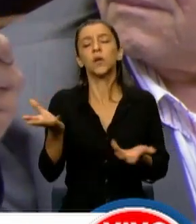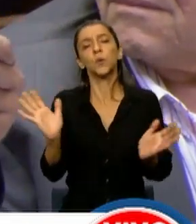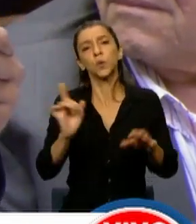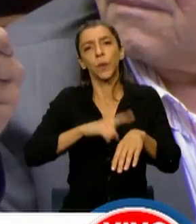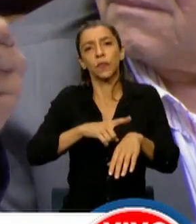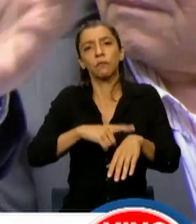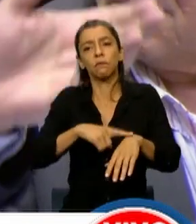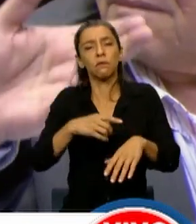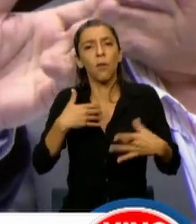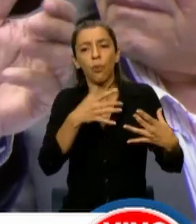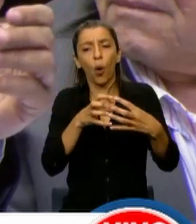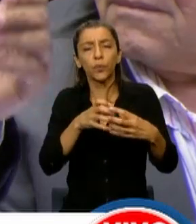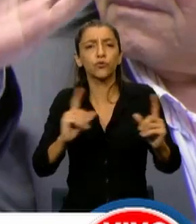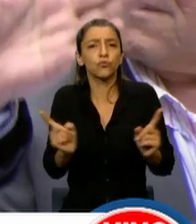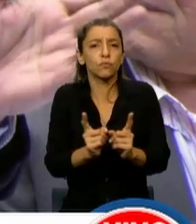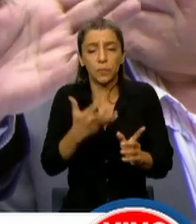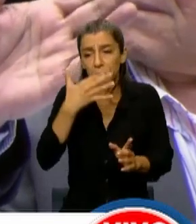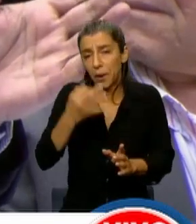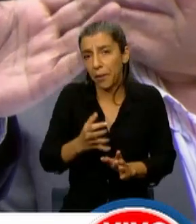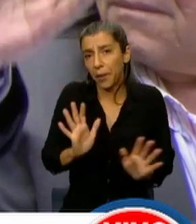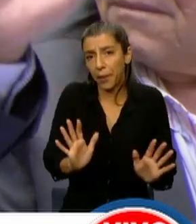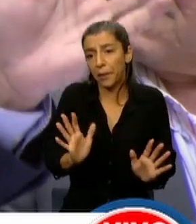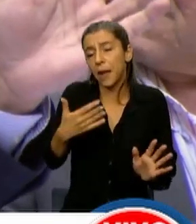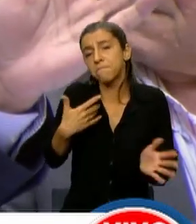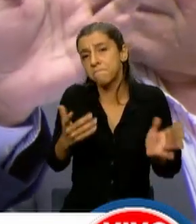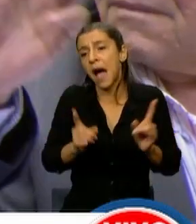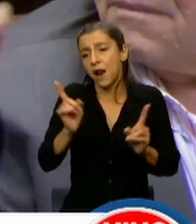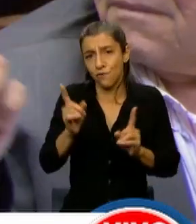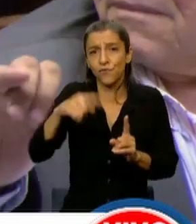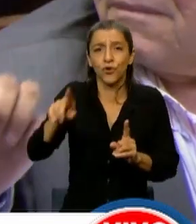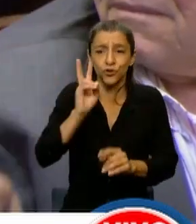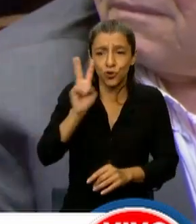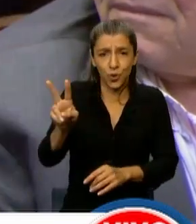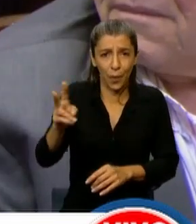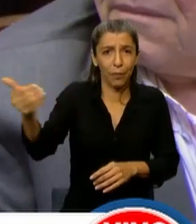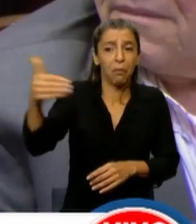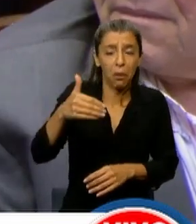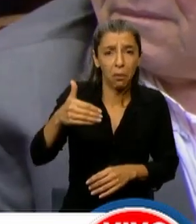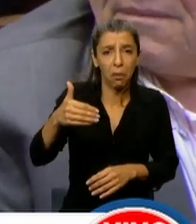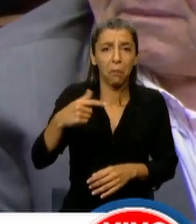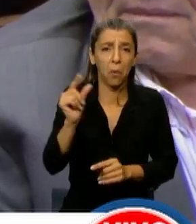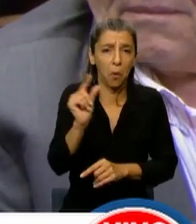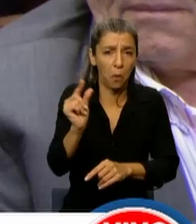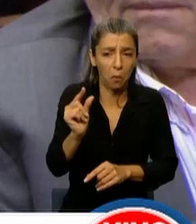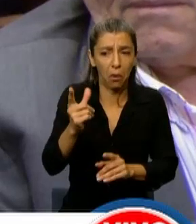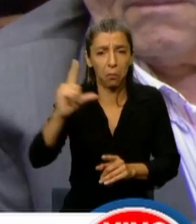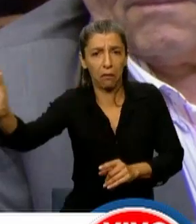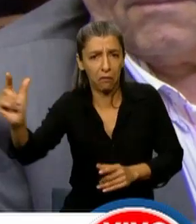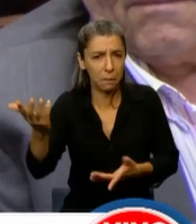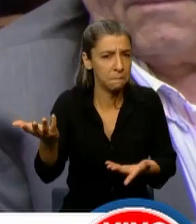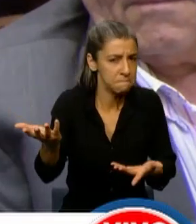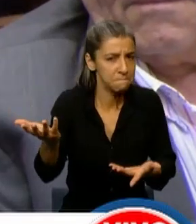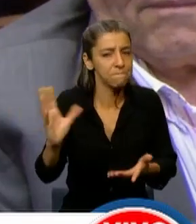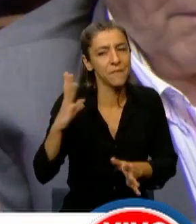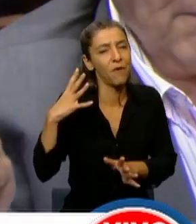tiempo, no lo vi presente o lo vi estar un rato y después irse y no seguir de cerca la discusión. Por